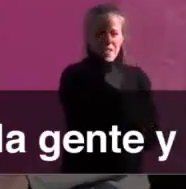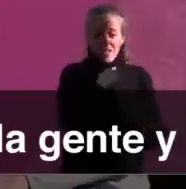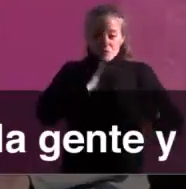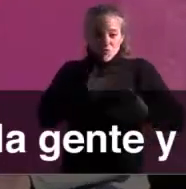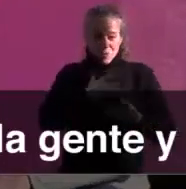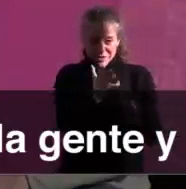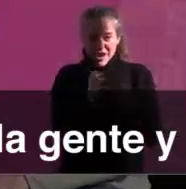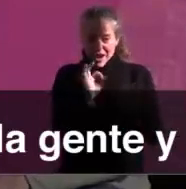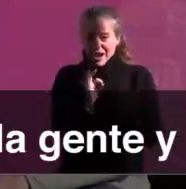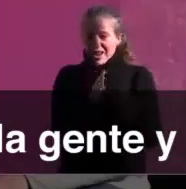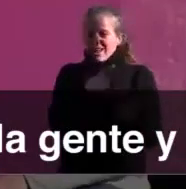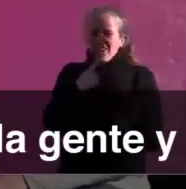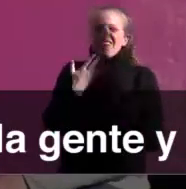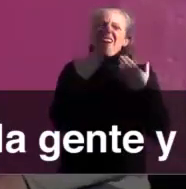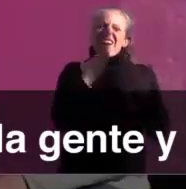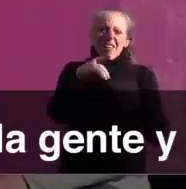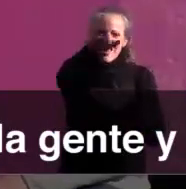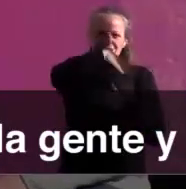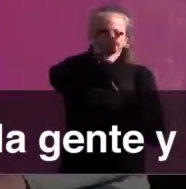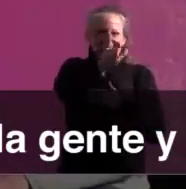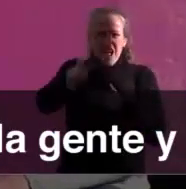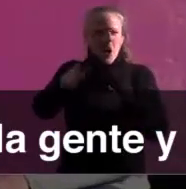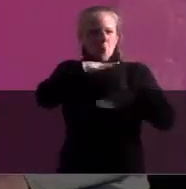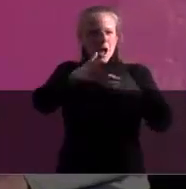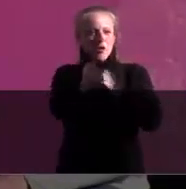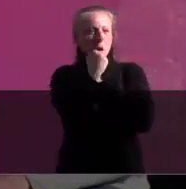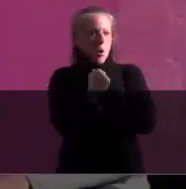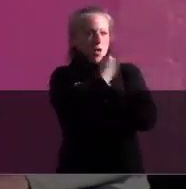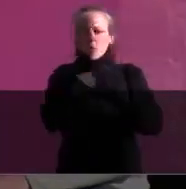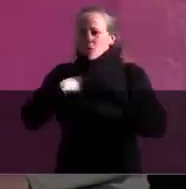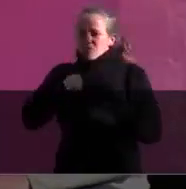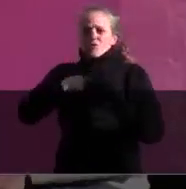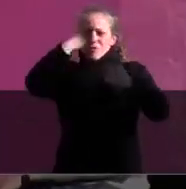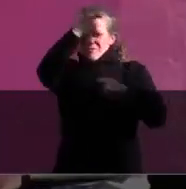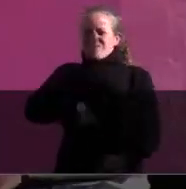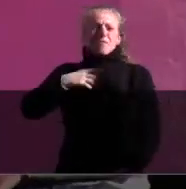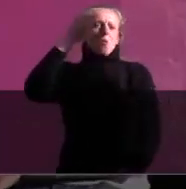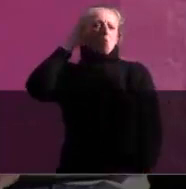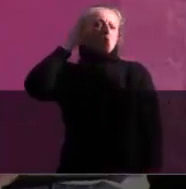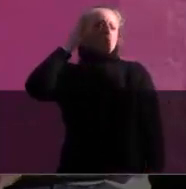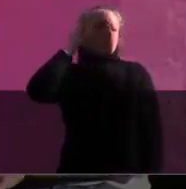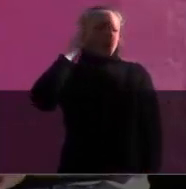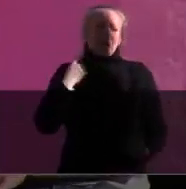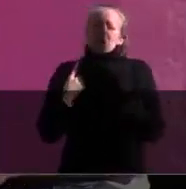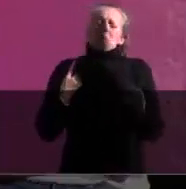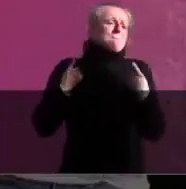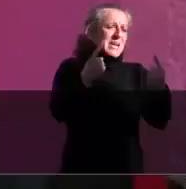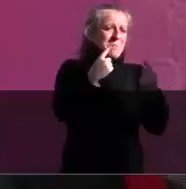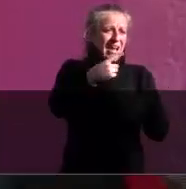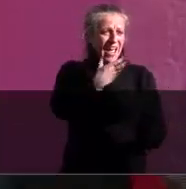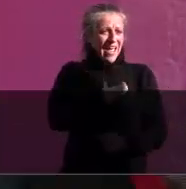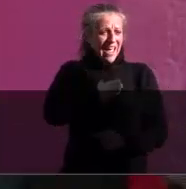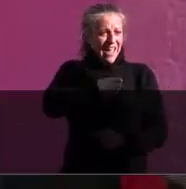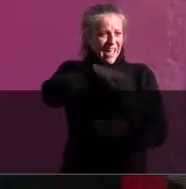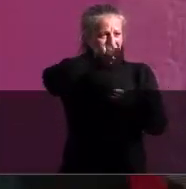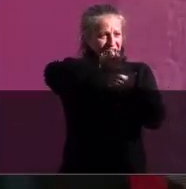de abajo, con la fuerza de la gente y de los barrios, ganamos y soy la primera mujer alcaldesa de esta ciudad con mucho orgullo de